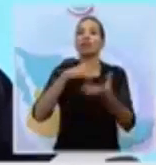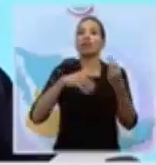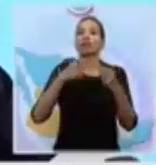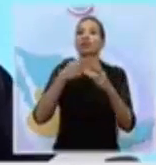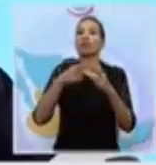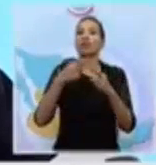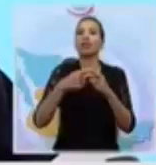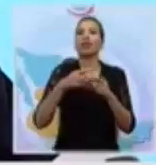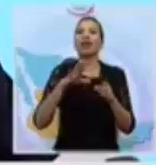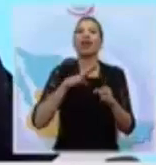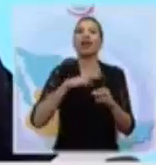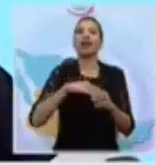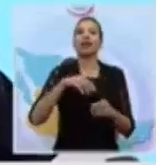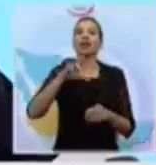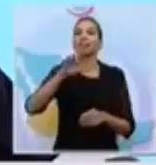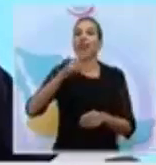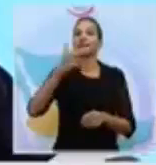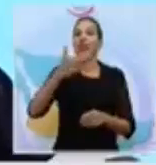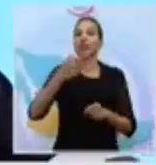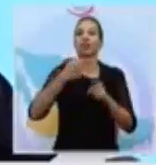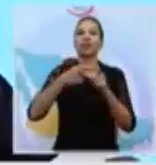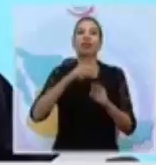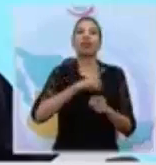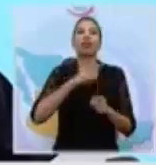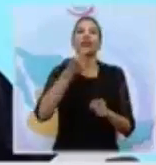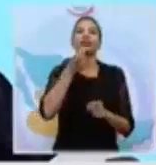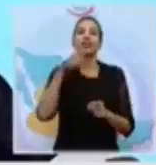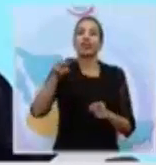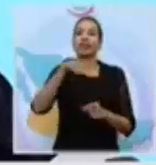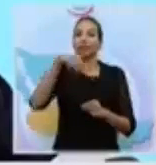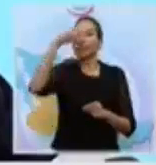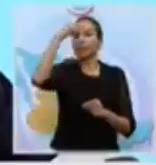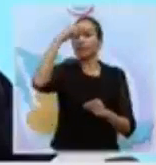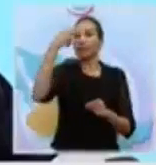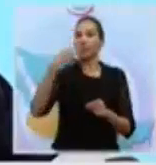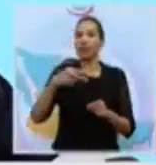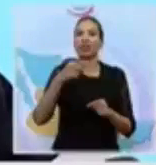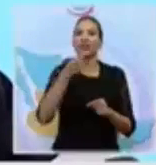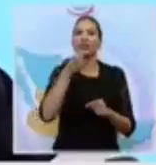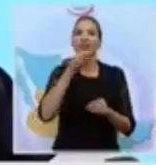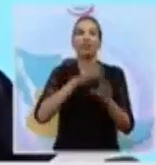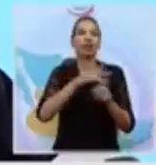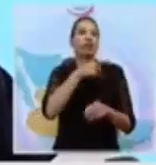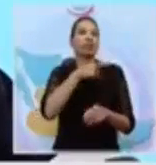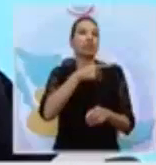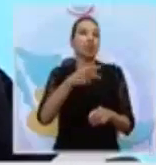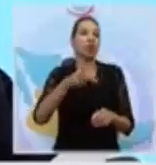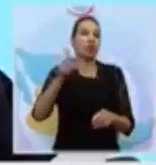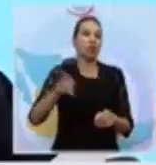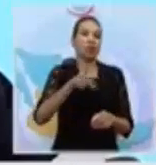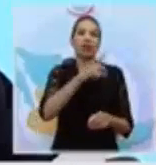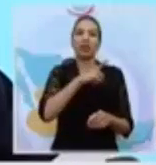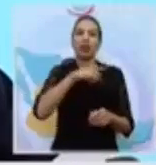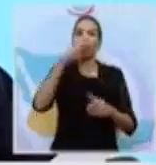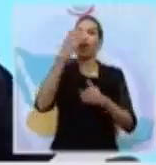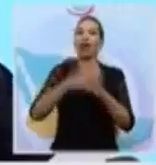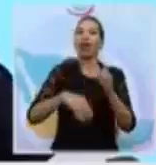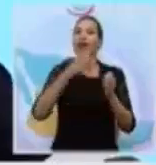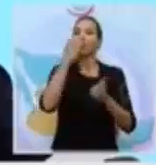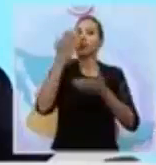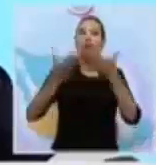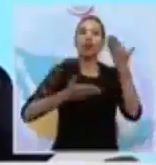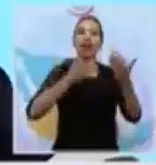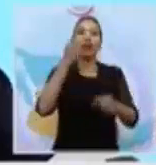humanos, de asegurar que los niños del medio rural y los más pobres terminaran hasta la prepa,